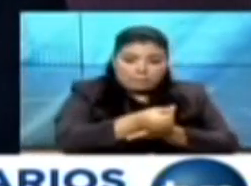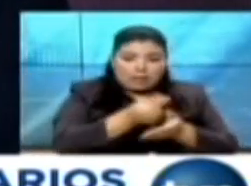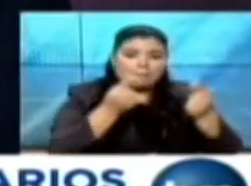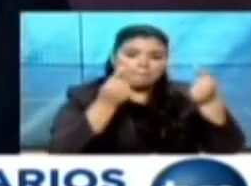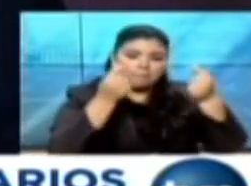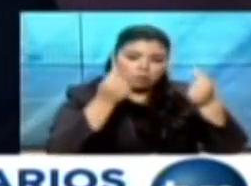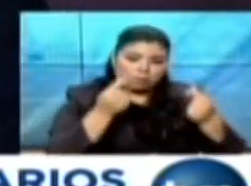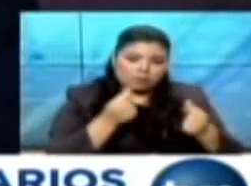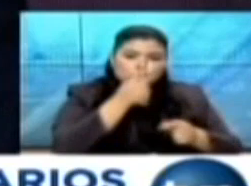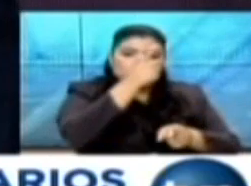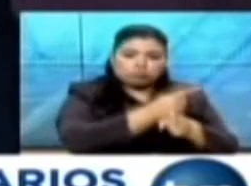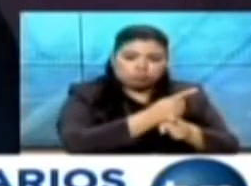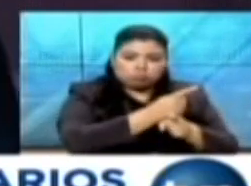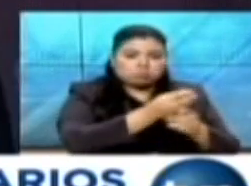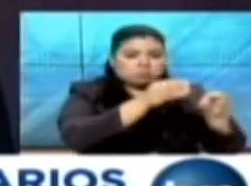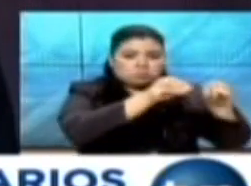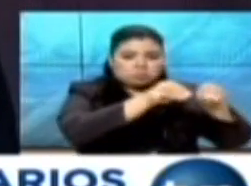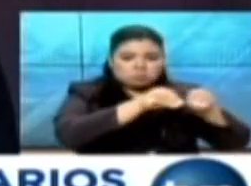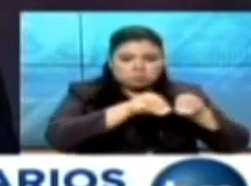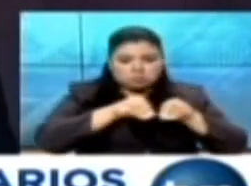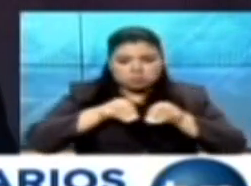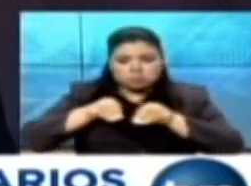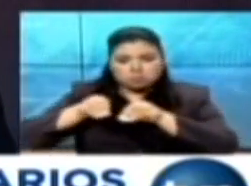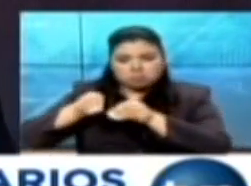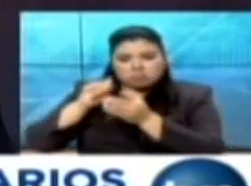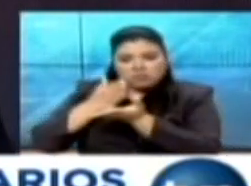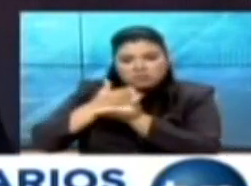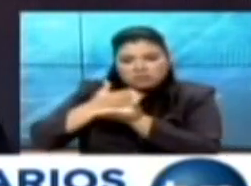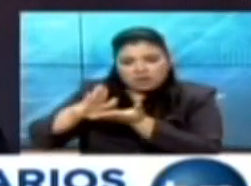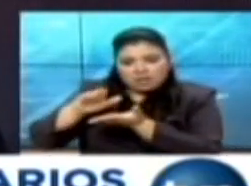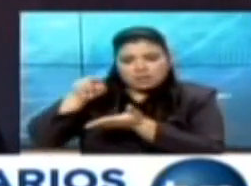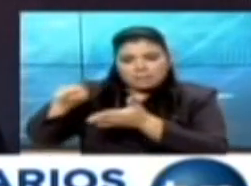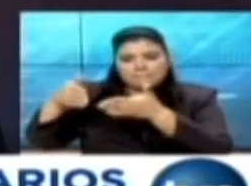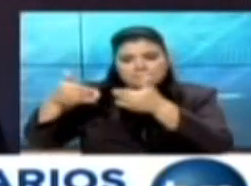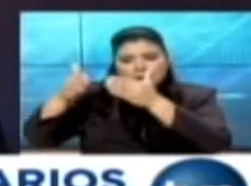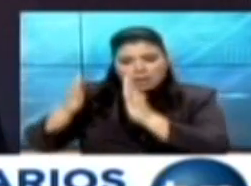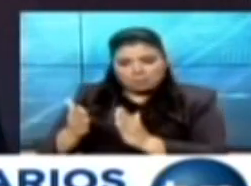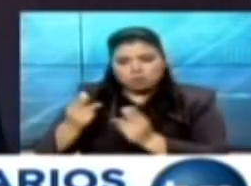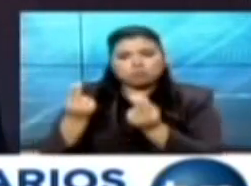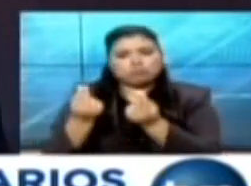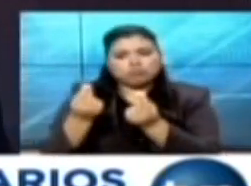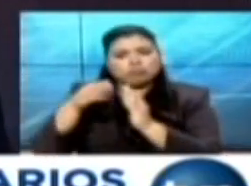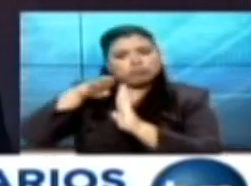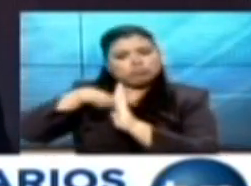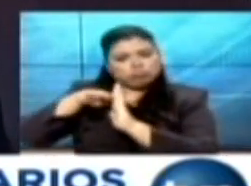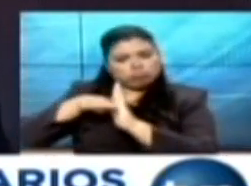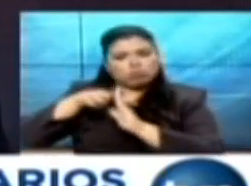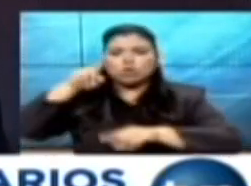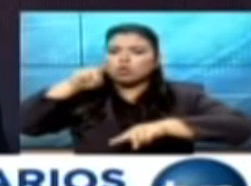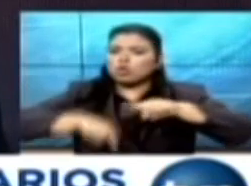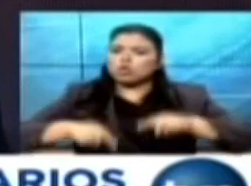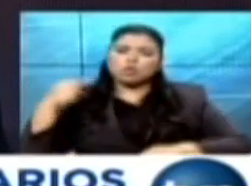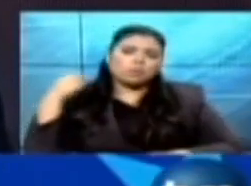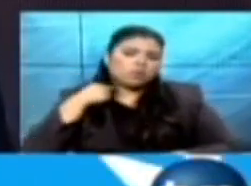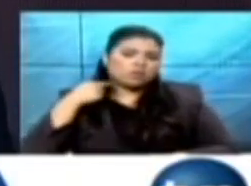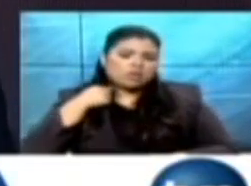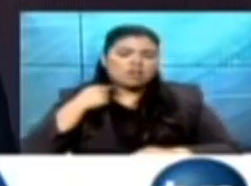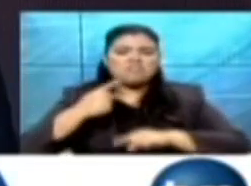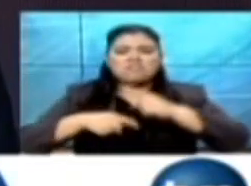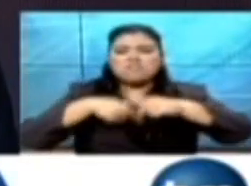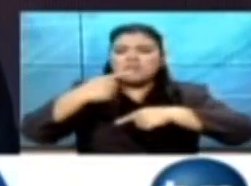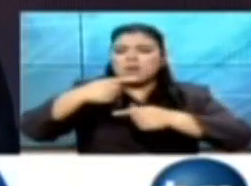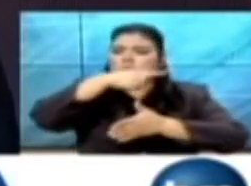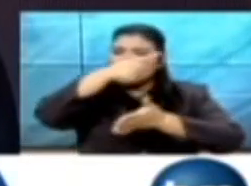precio justo. Vamos a eliminar la anarquía del mercado que aumenta los precios de